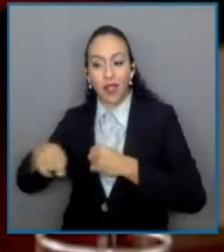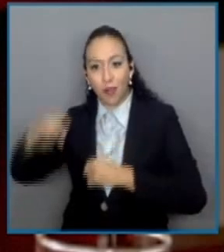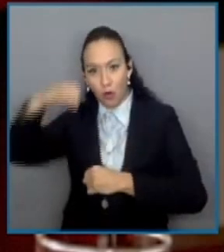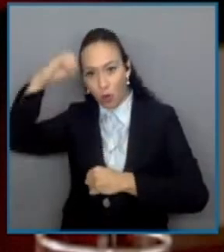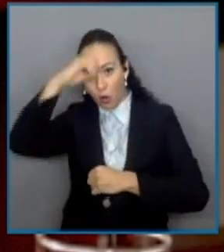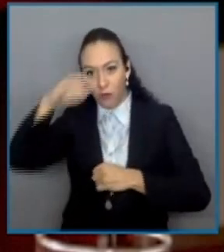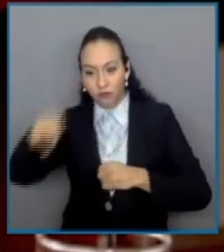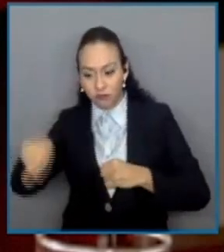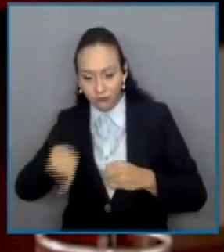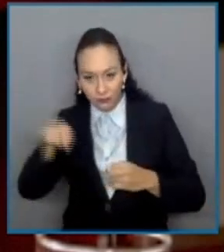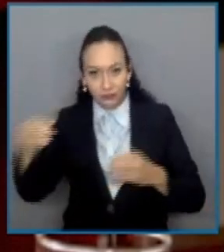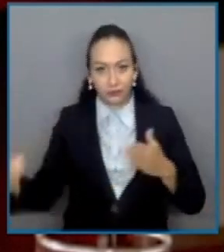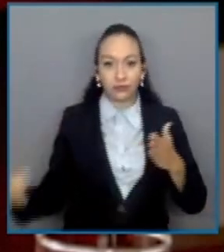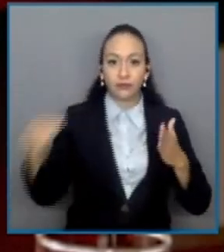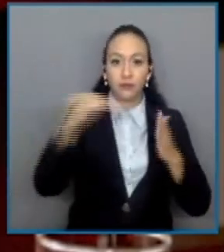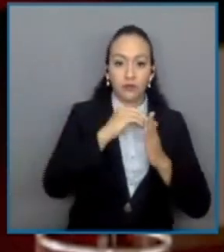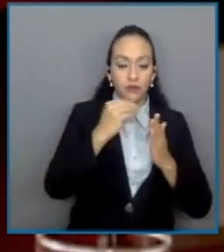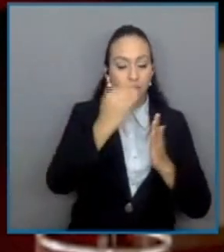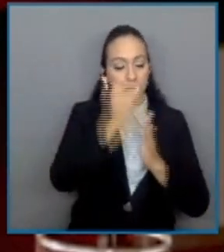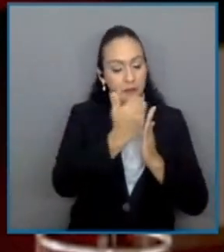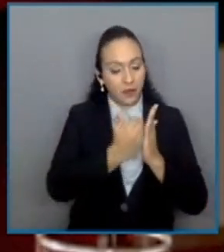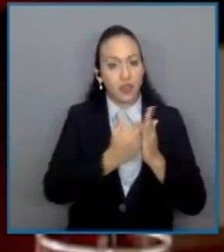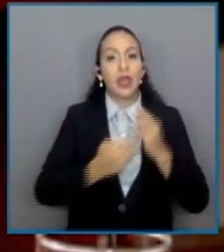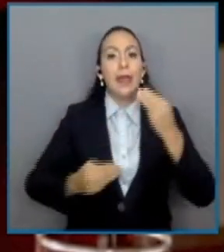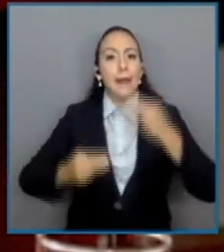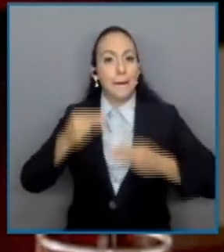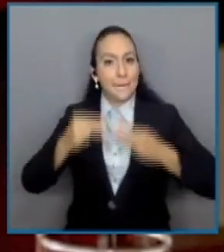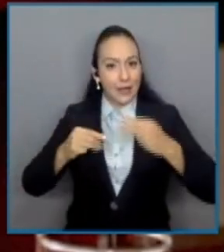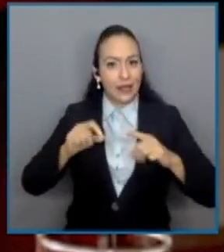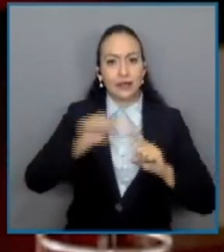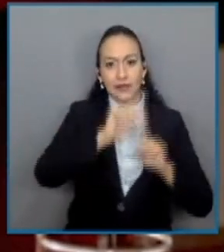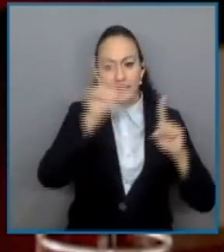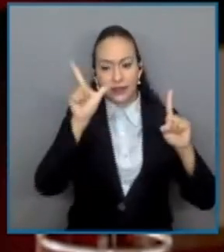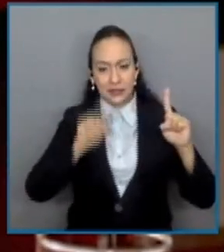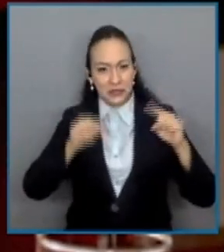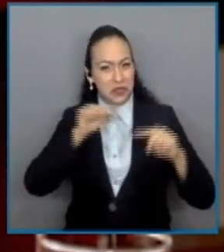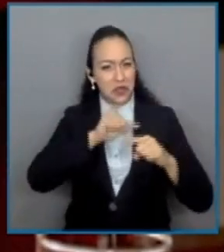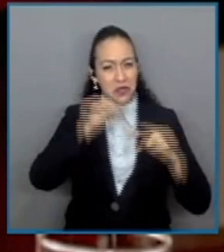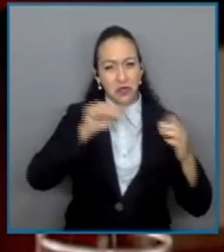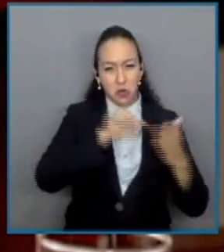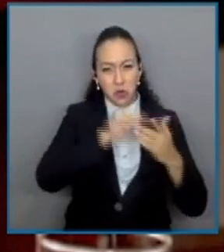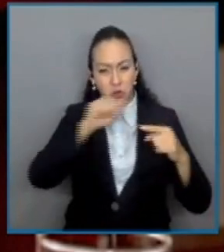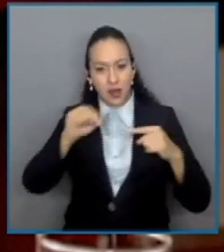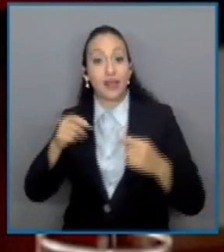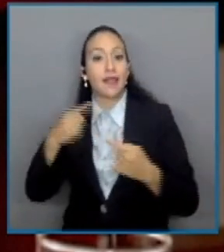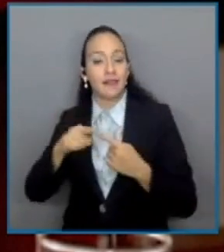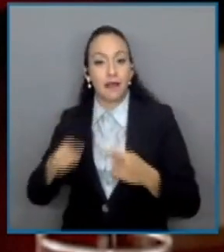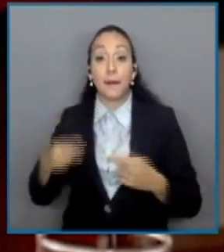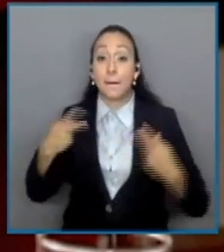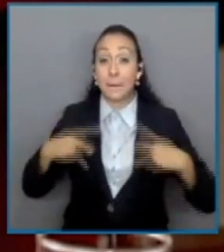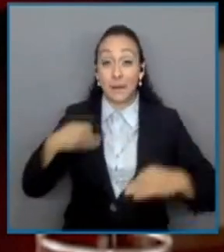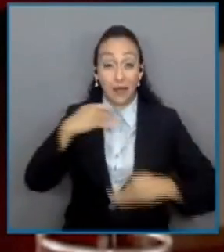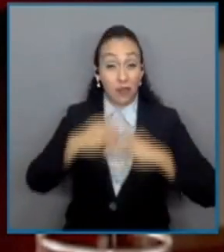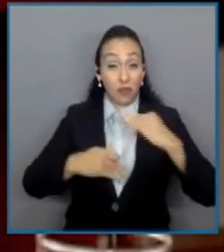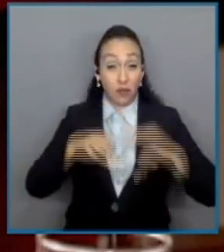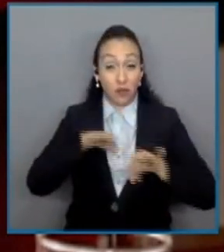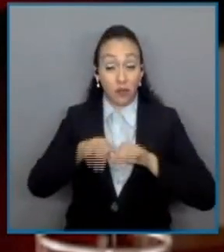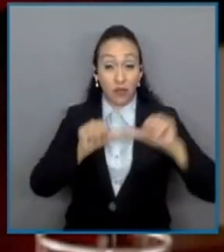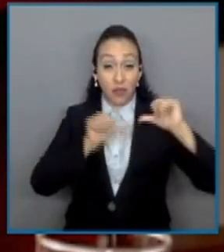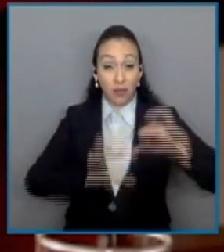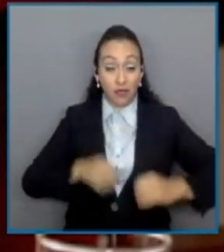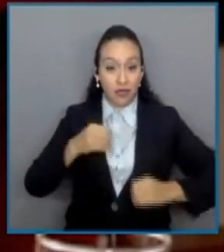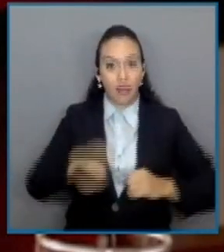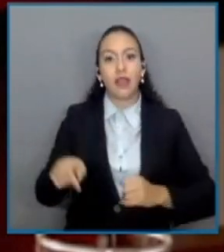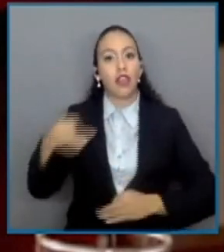jueces federales y magistrados federales, porque tenemos que escuchar la voz de todo el Poder Judicial Federal. Y eso también lo vamos